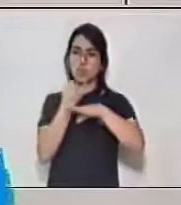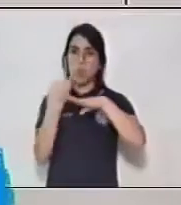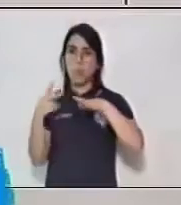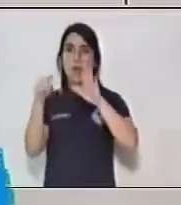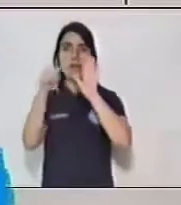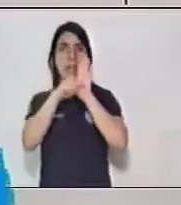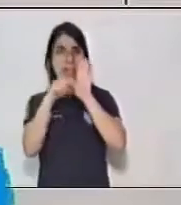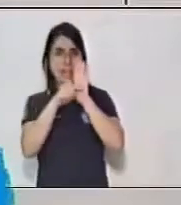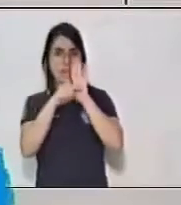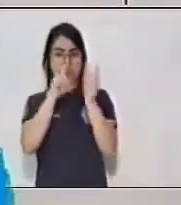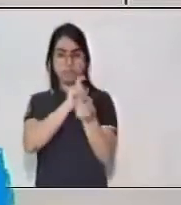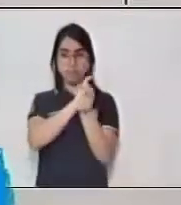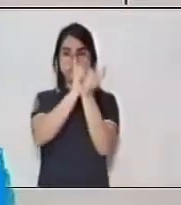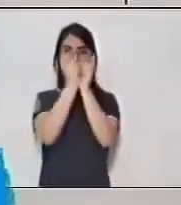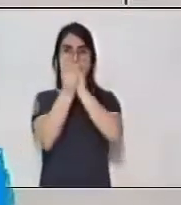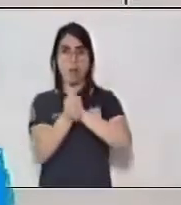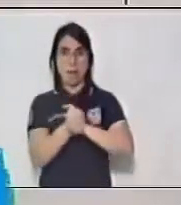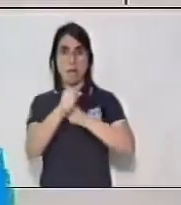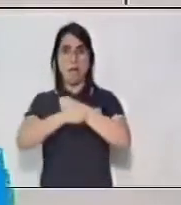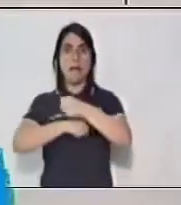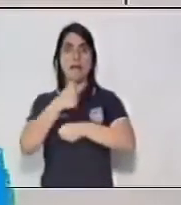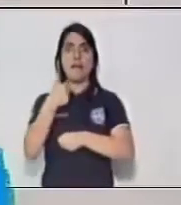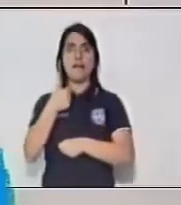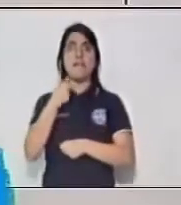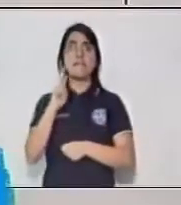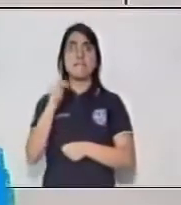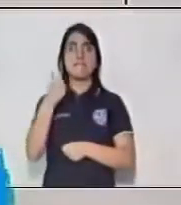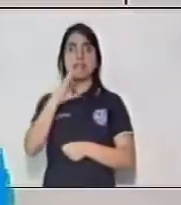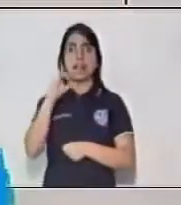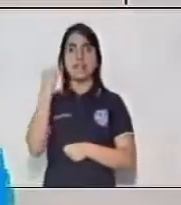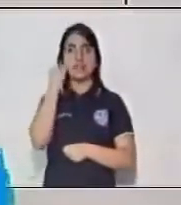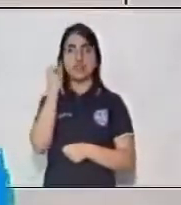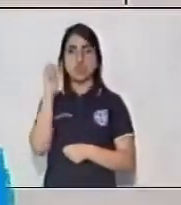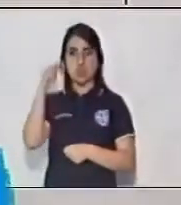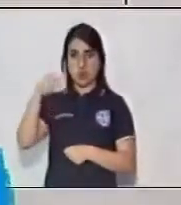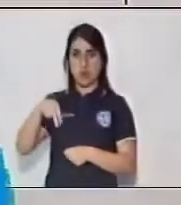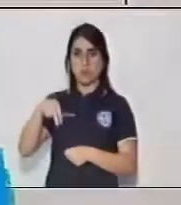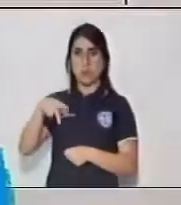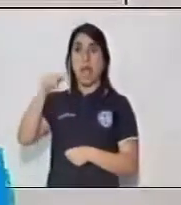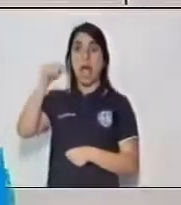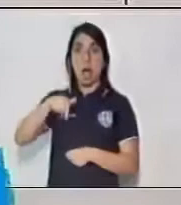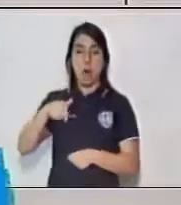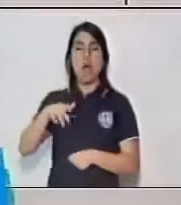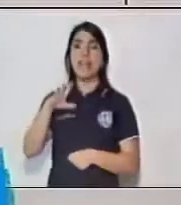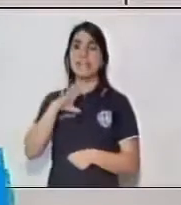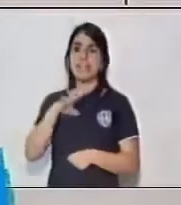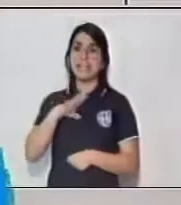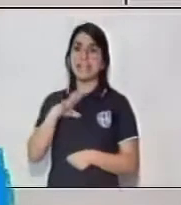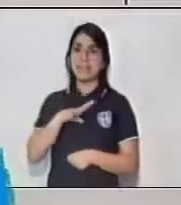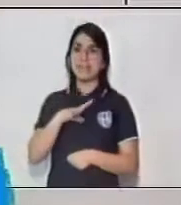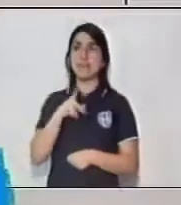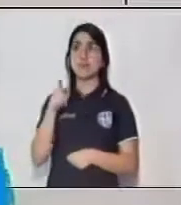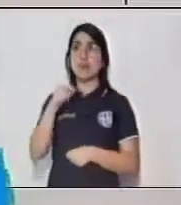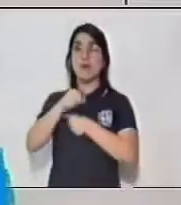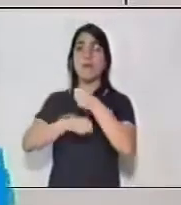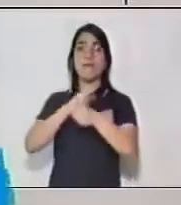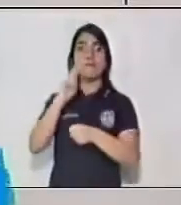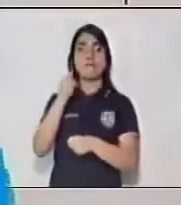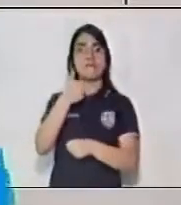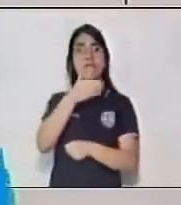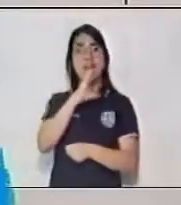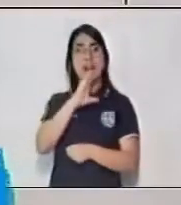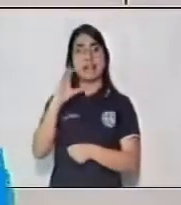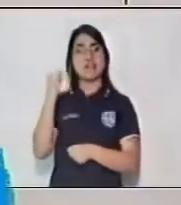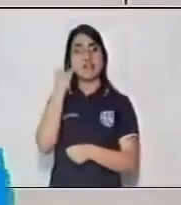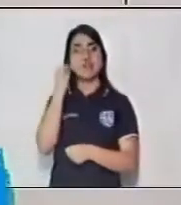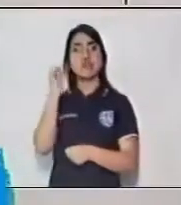negativo. Elevado a la menos 3. Y entonces ahora usamos leyes de potencia. ¿Qué pasa cuando